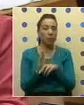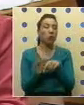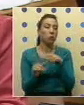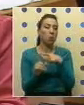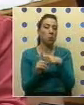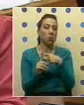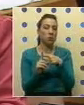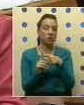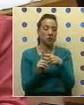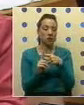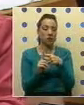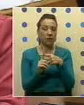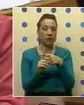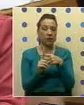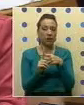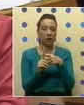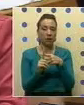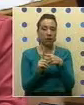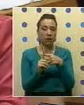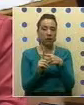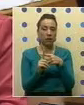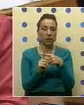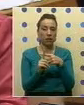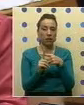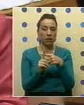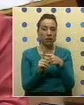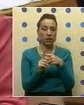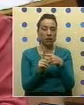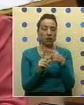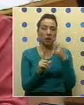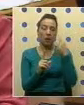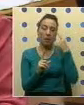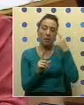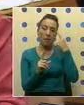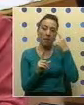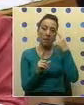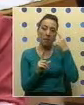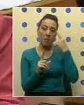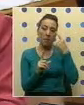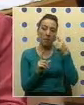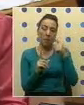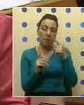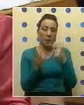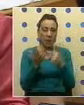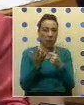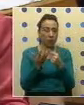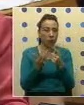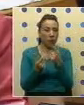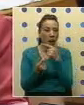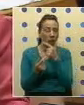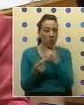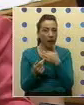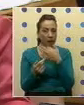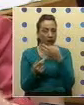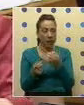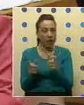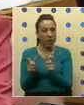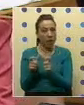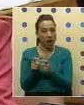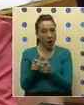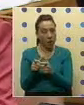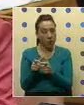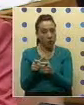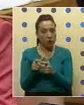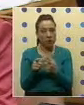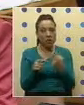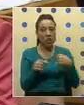positivo, no cabe duda, ¿ya? Pero que con todas estas inquietudes que hemos planteado en la comisión y que ninguno